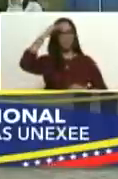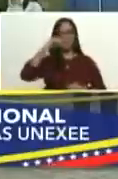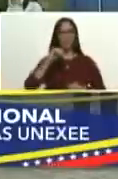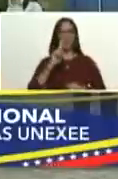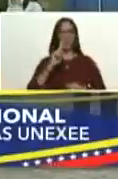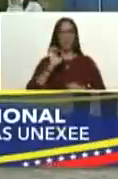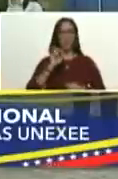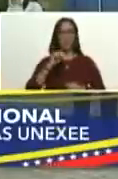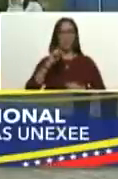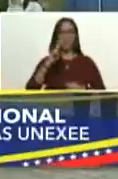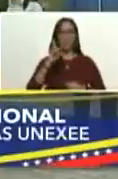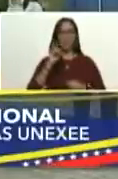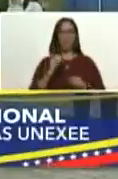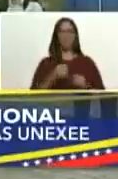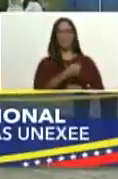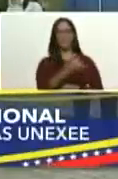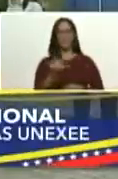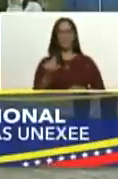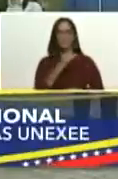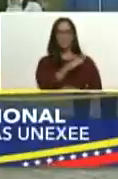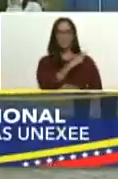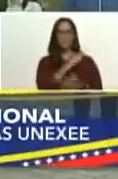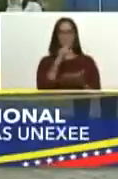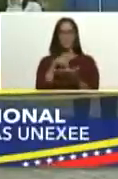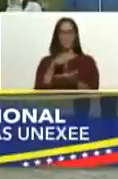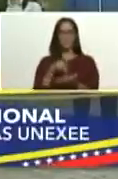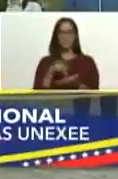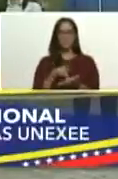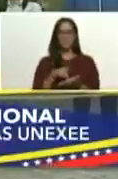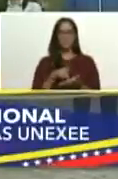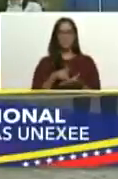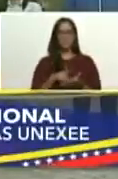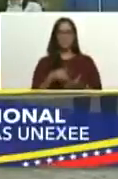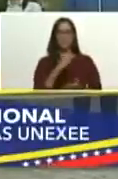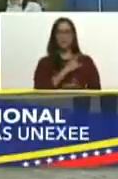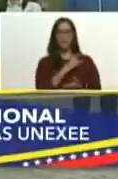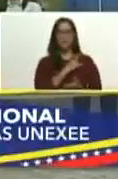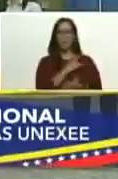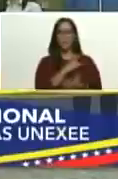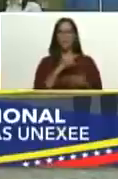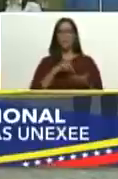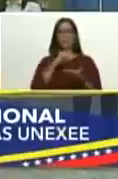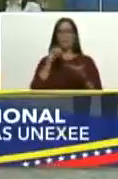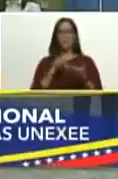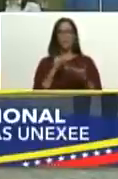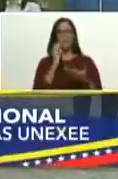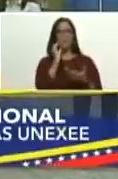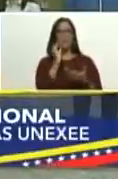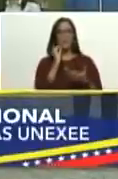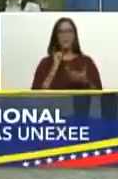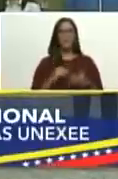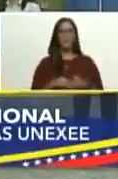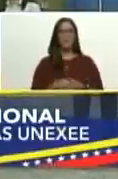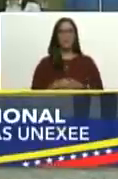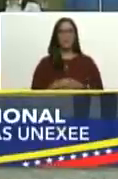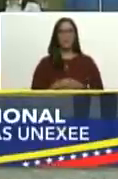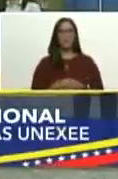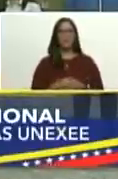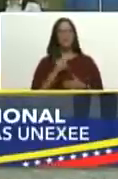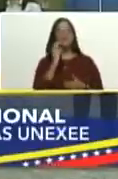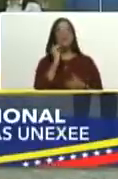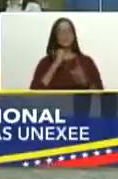Rodríguez, y demás autoridades que se encuentran presentes, el rector de la Universidad Nacional Experimental de las Especialidades